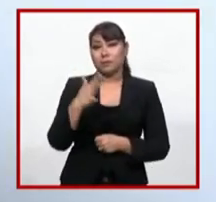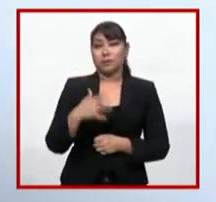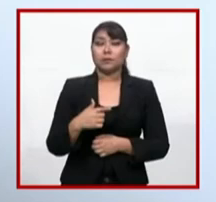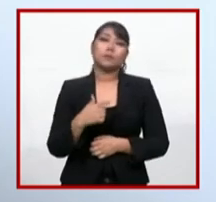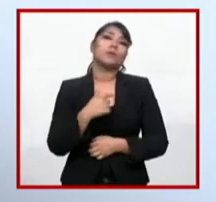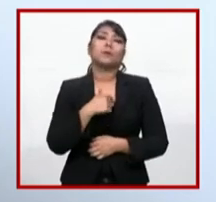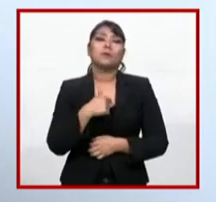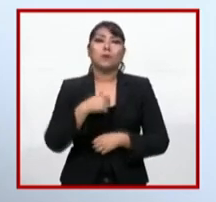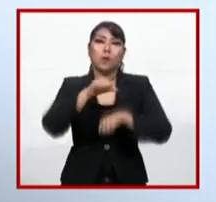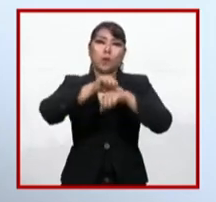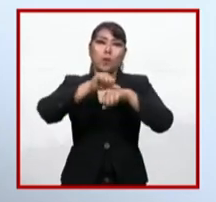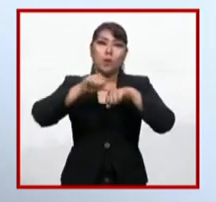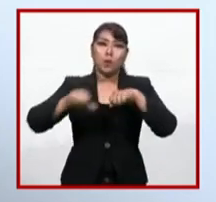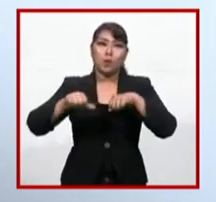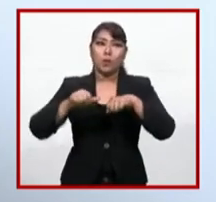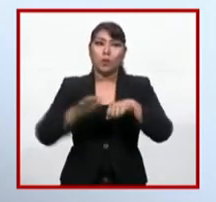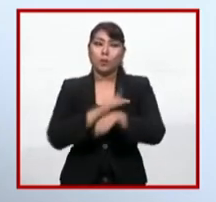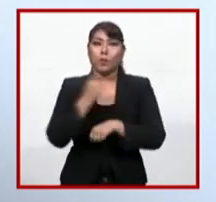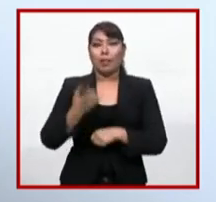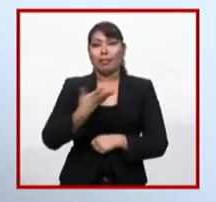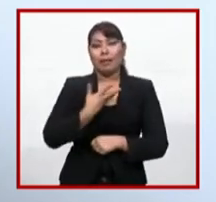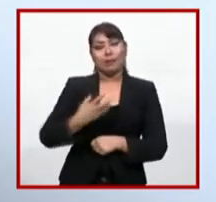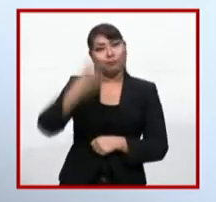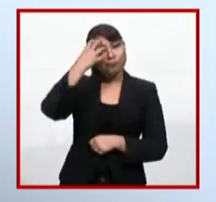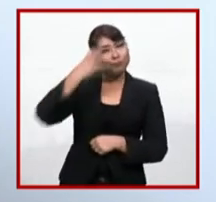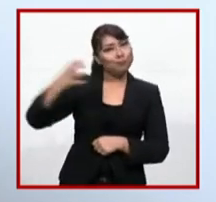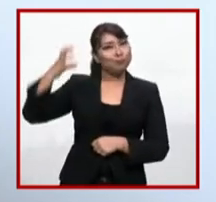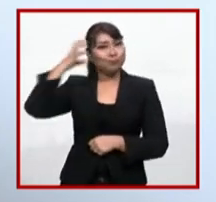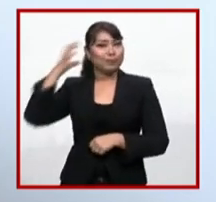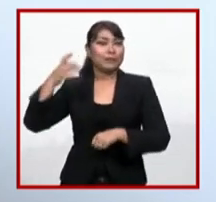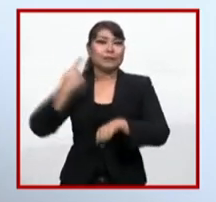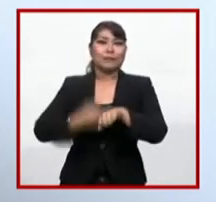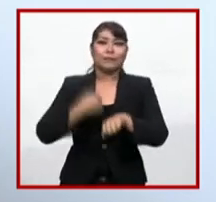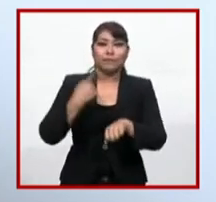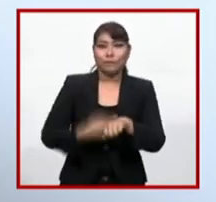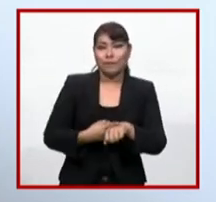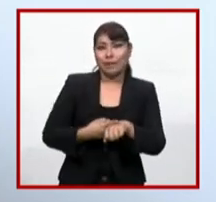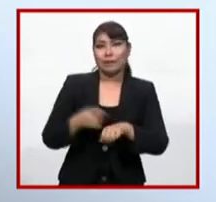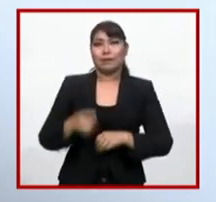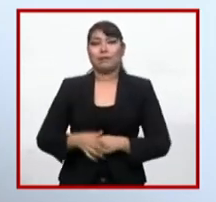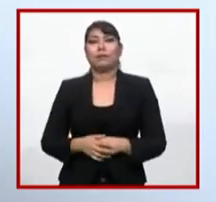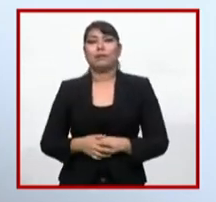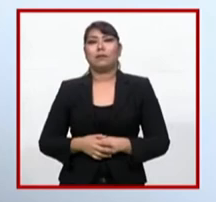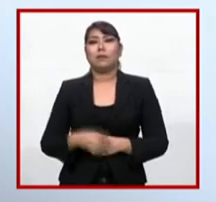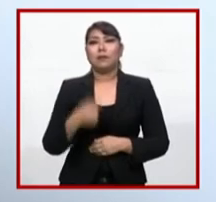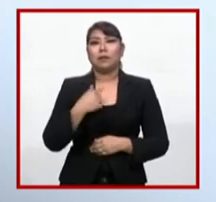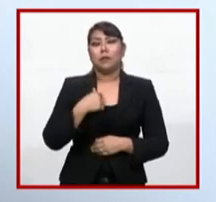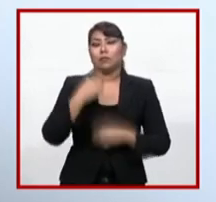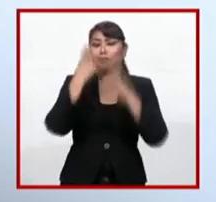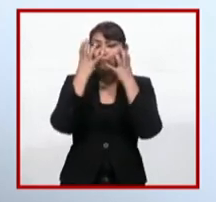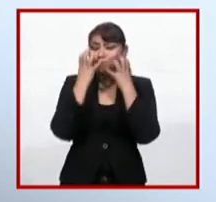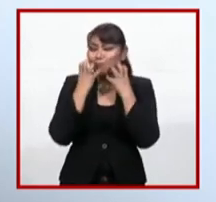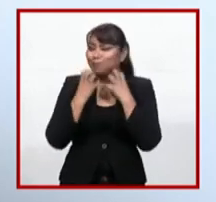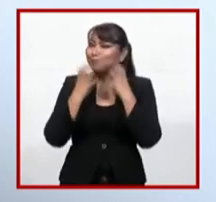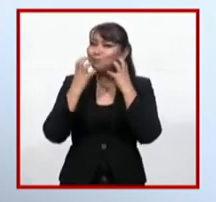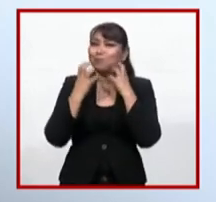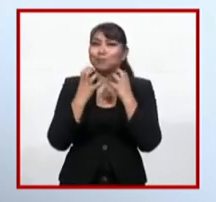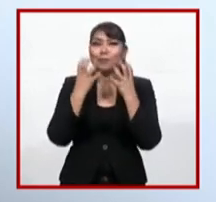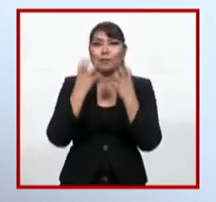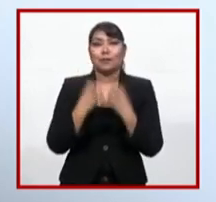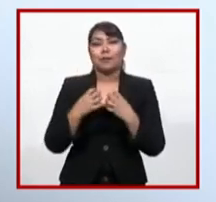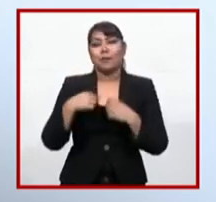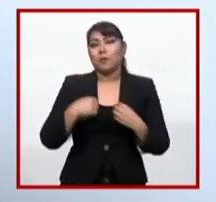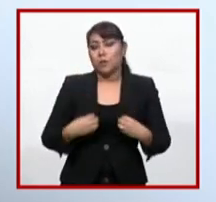me hicieron una cirugía a causa de un tumor maligno, por lo cual yo quedé deprimida, ya no